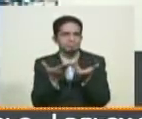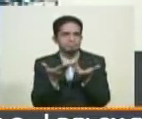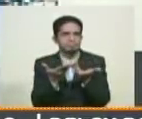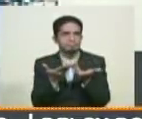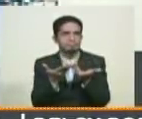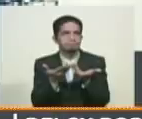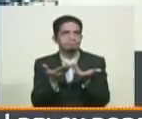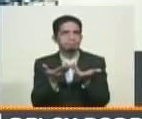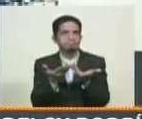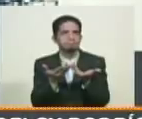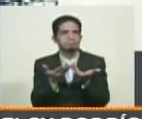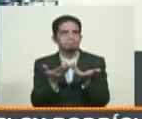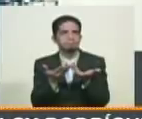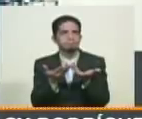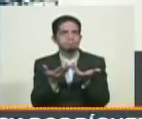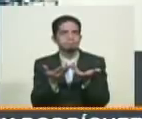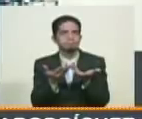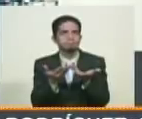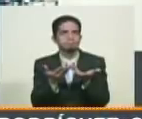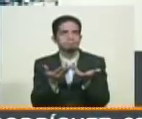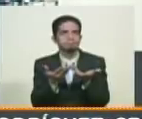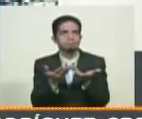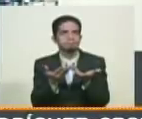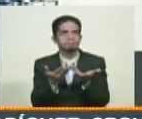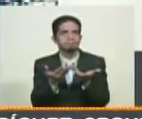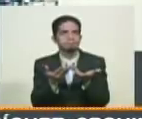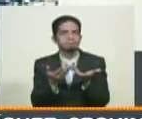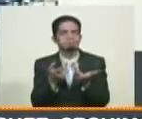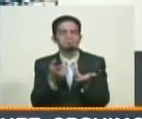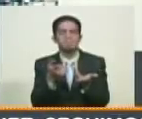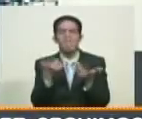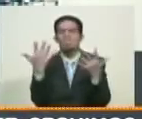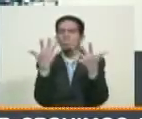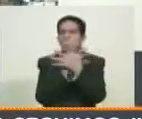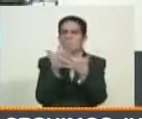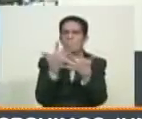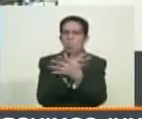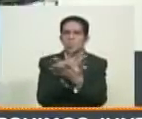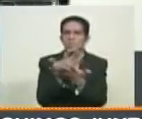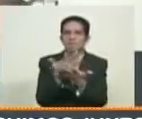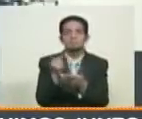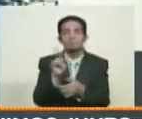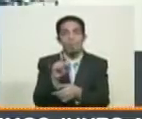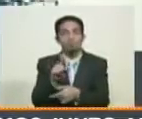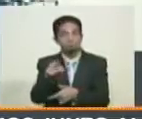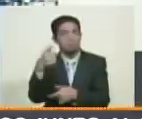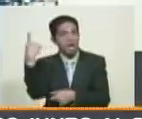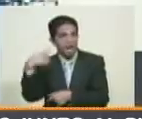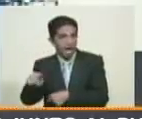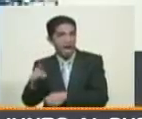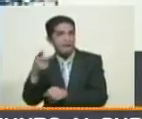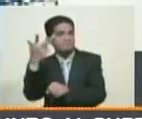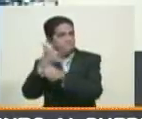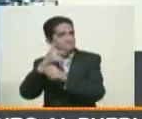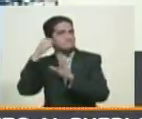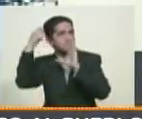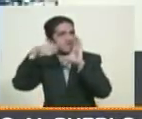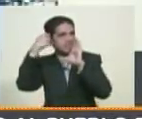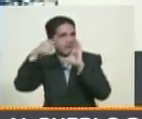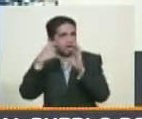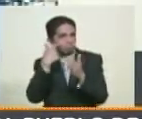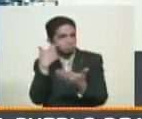quedar para nadie como una duda o una interrogante. Ahí están los videos, ahí están las